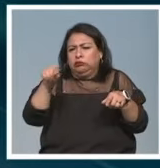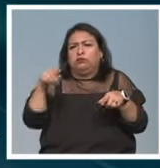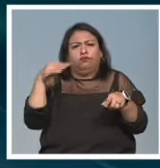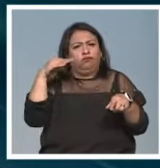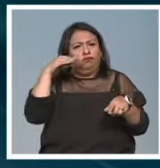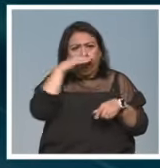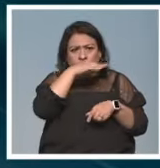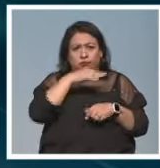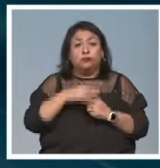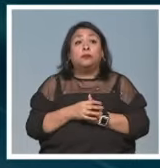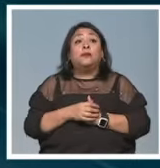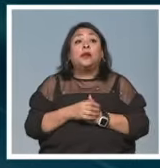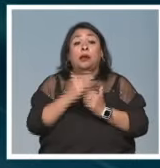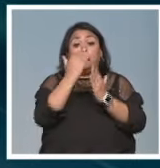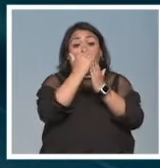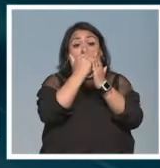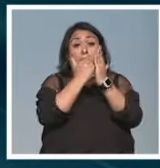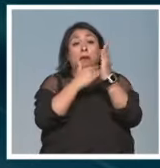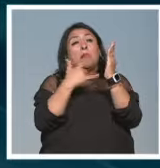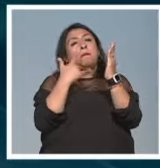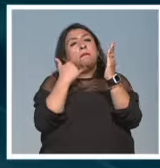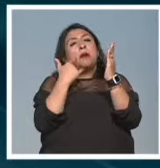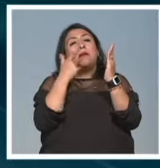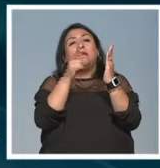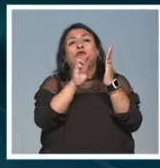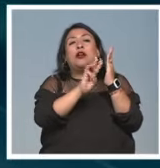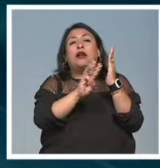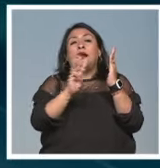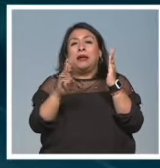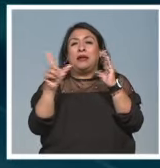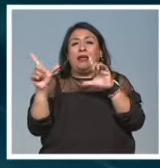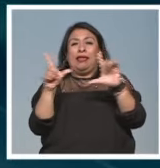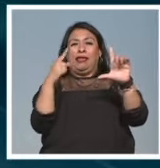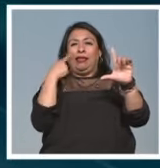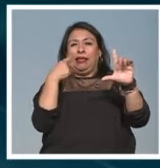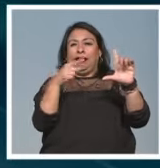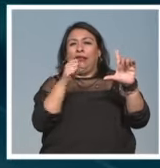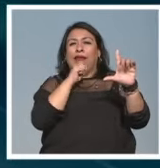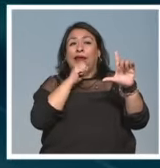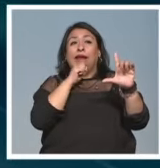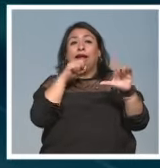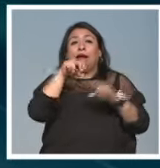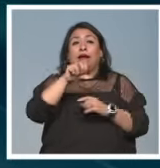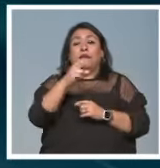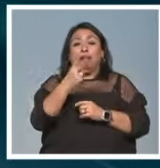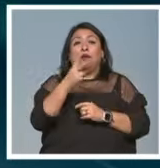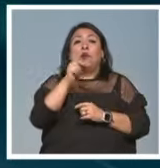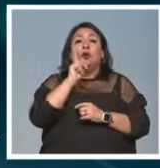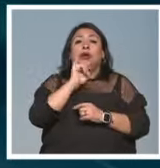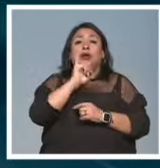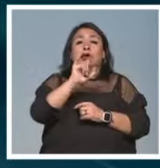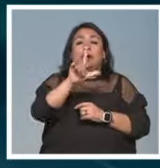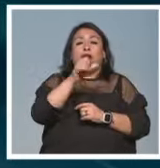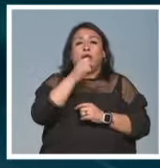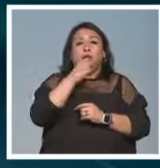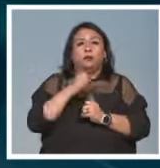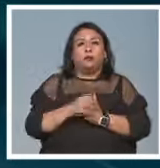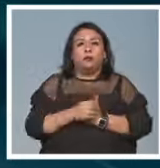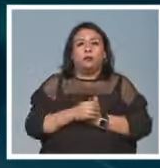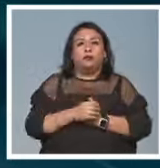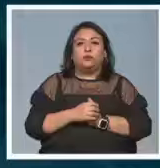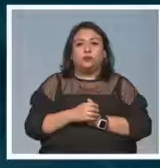desarrollarán. La cartelera se puede consultar en la página que aparece en pantalla. Para Noticias 22, Ileana Luna.